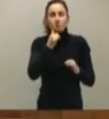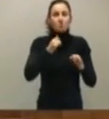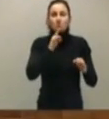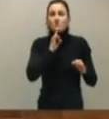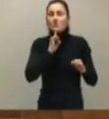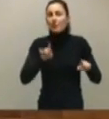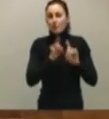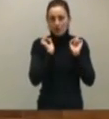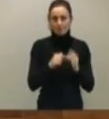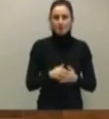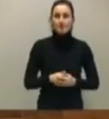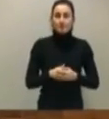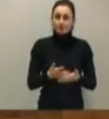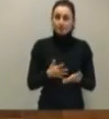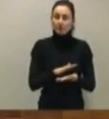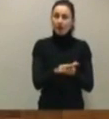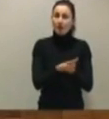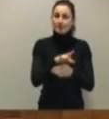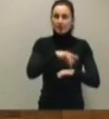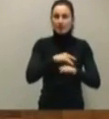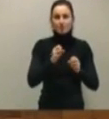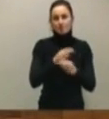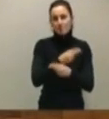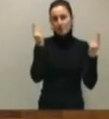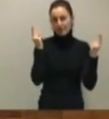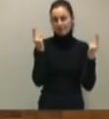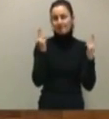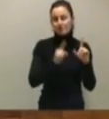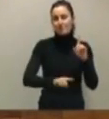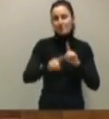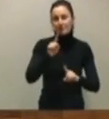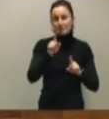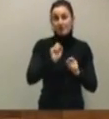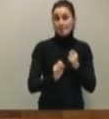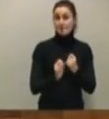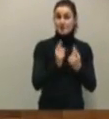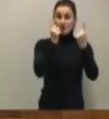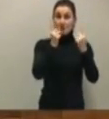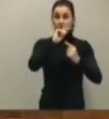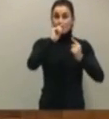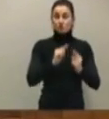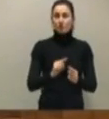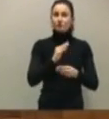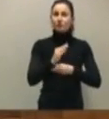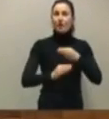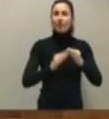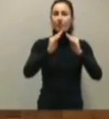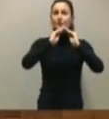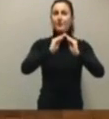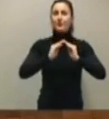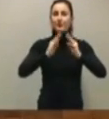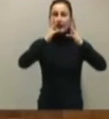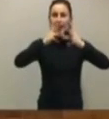llámenlo como quieran, de la sanidad pública. Y este es el primer presupuesto que hace un ejercicio